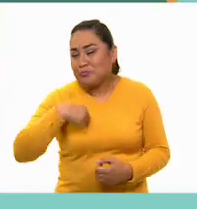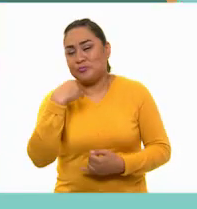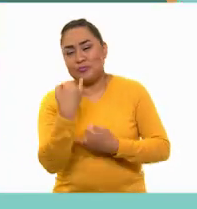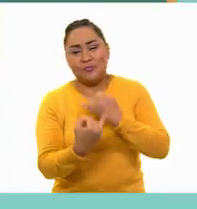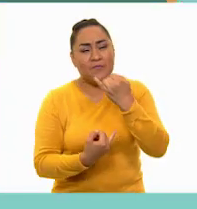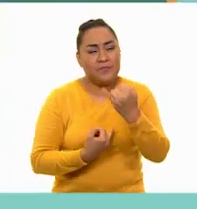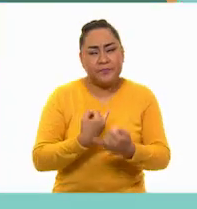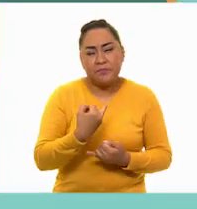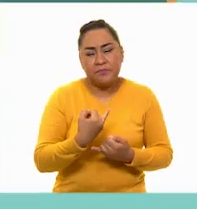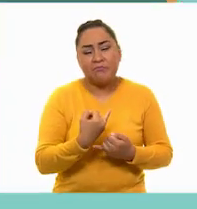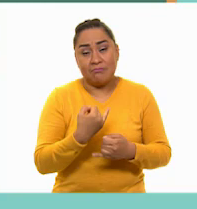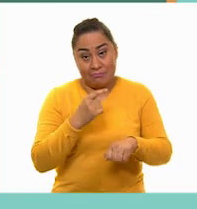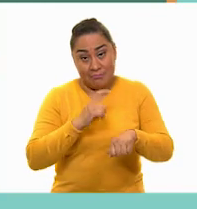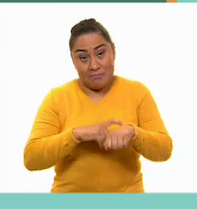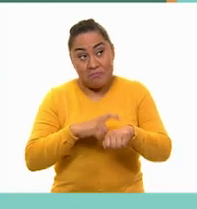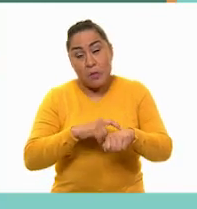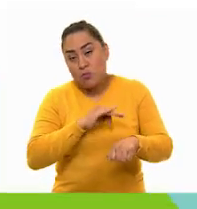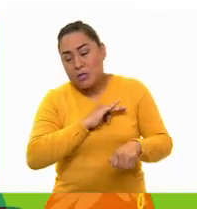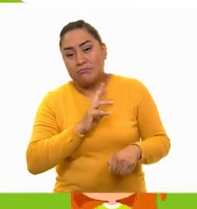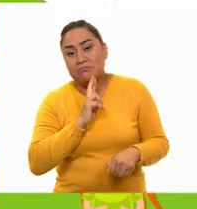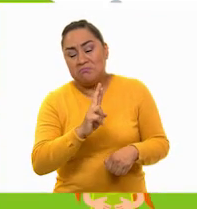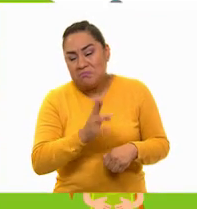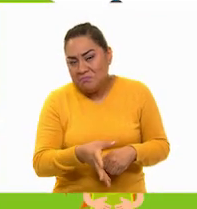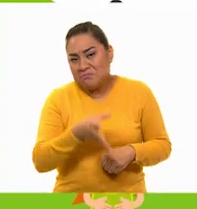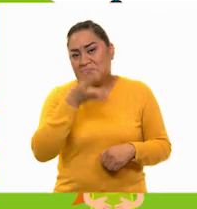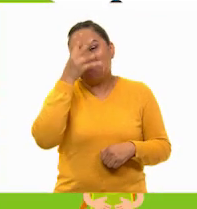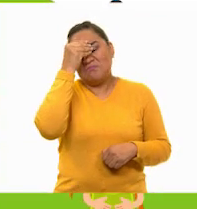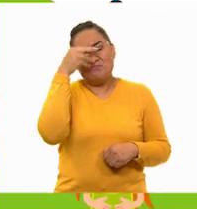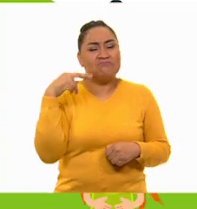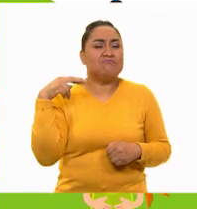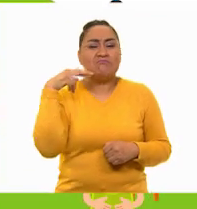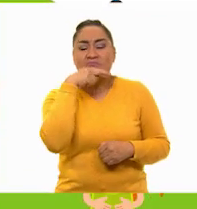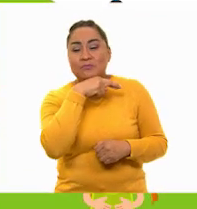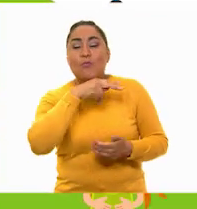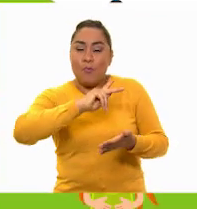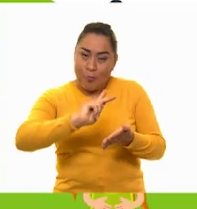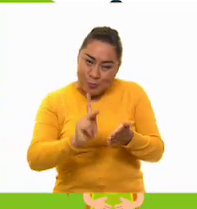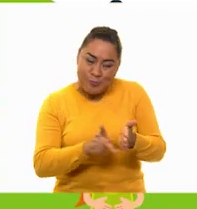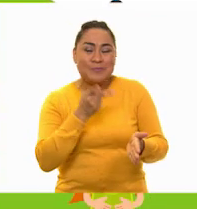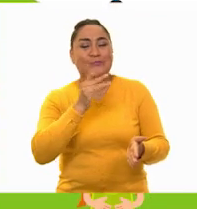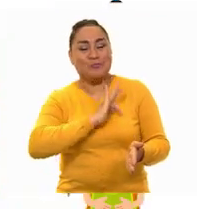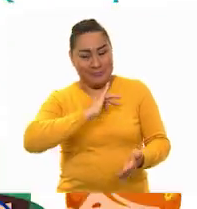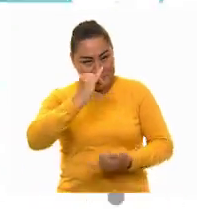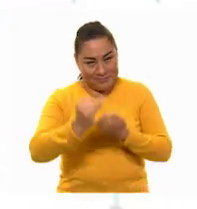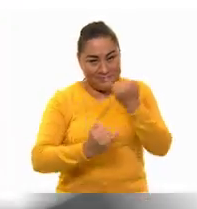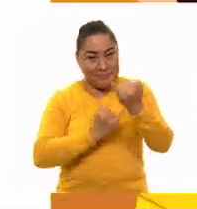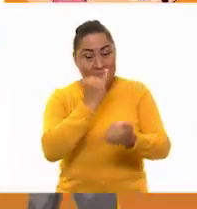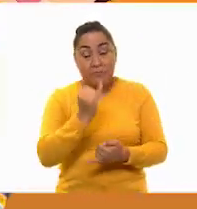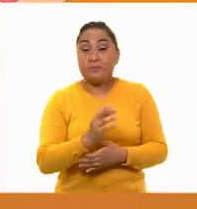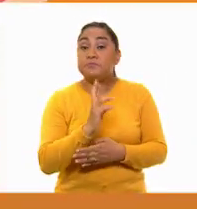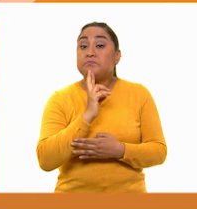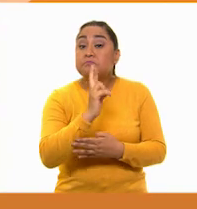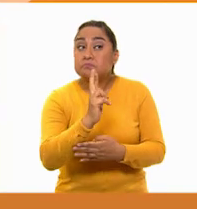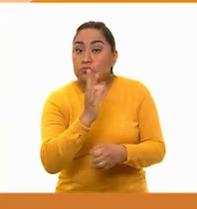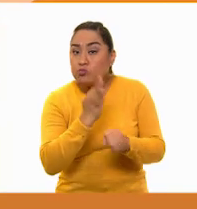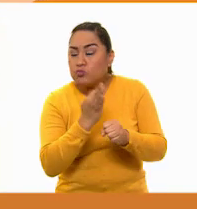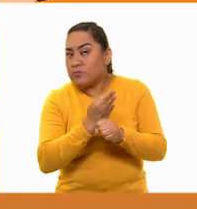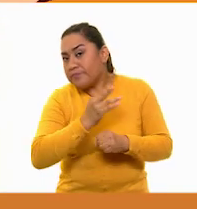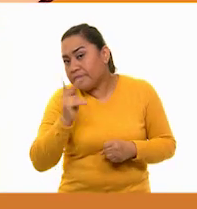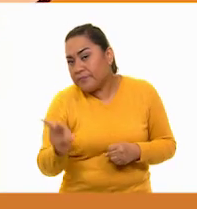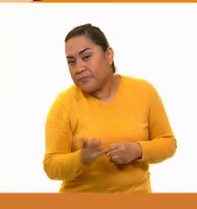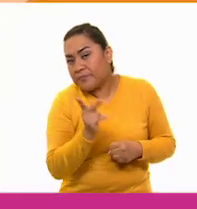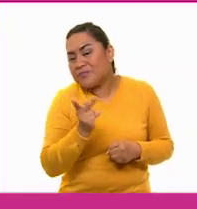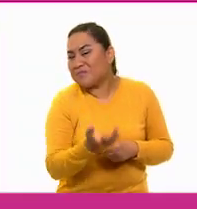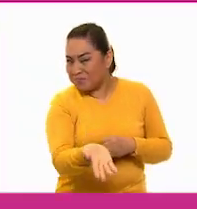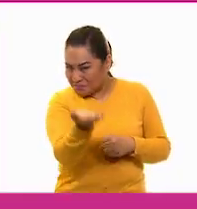jugar, tiempo de contestar. Aprende rápido y vuelve a jugar. Responde la pregunta,